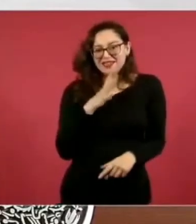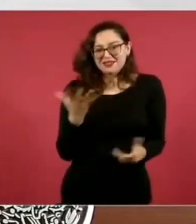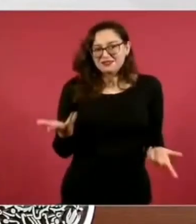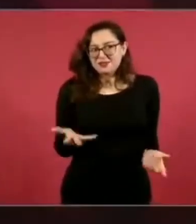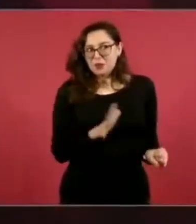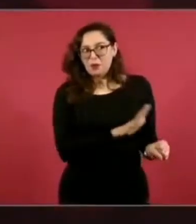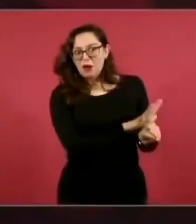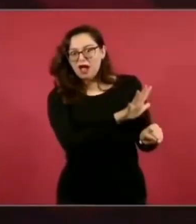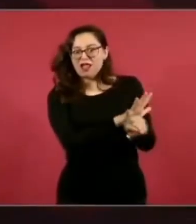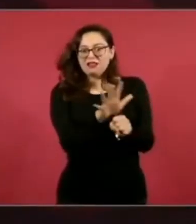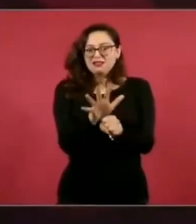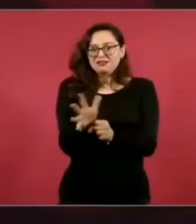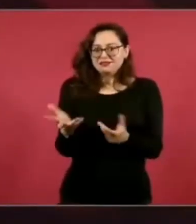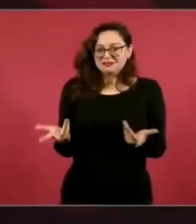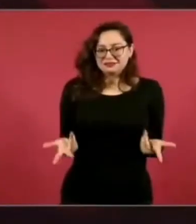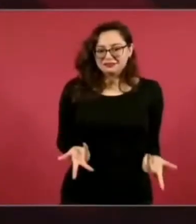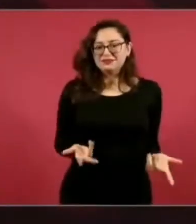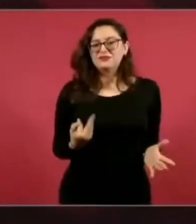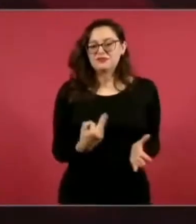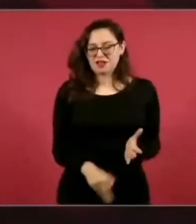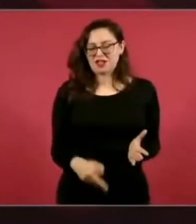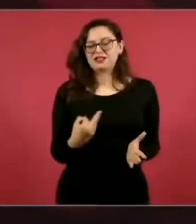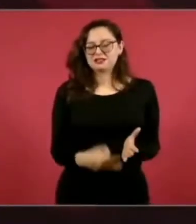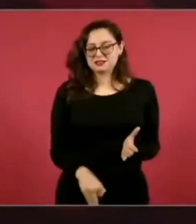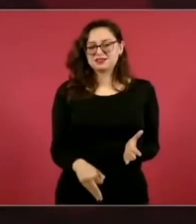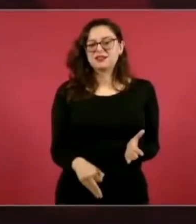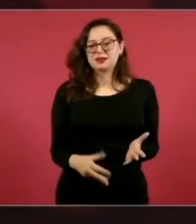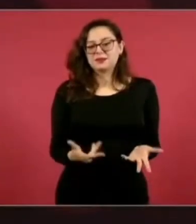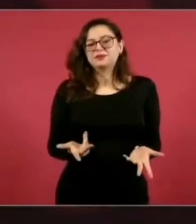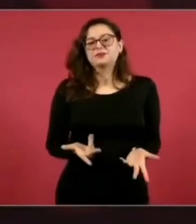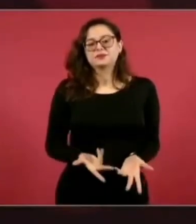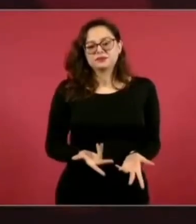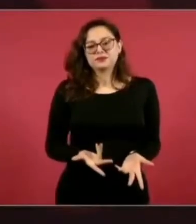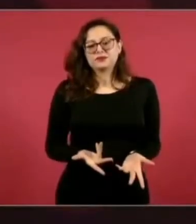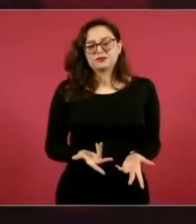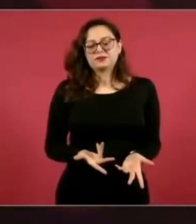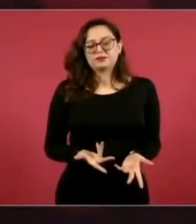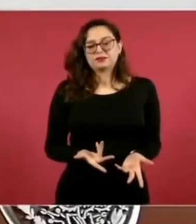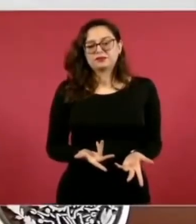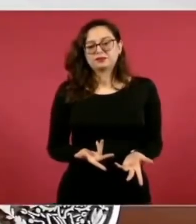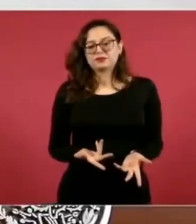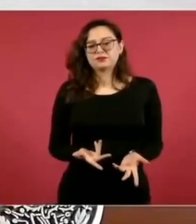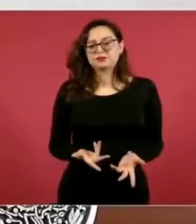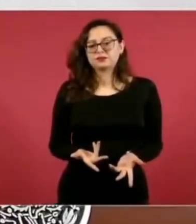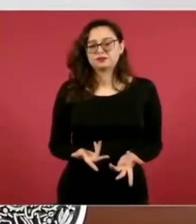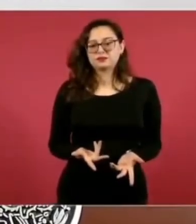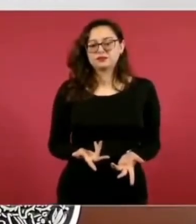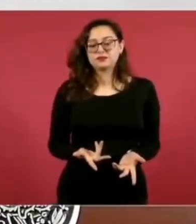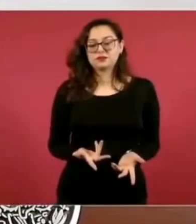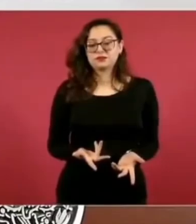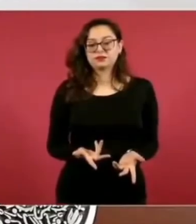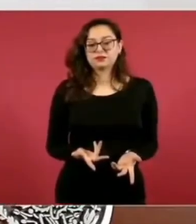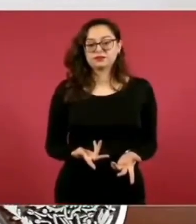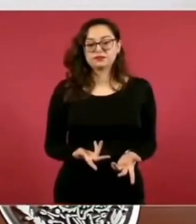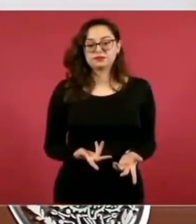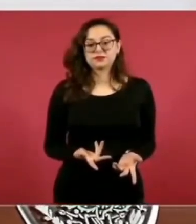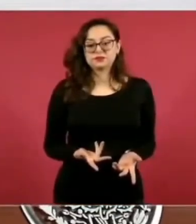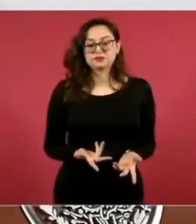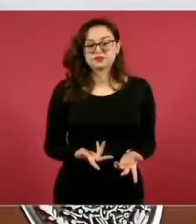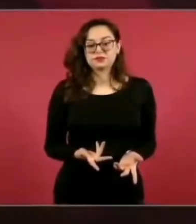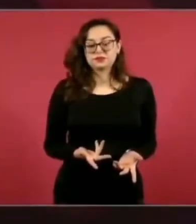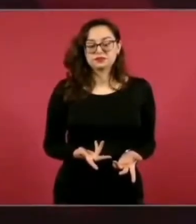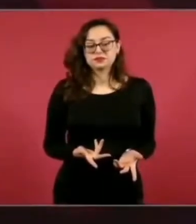Entonces, sí se ha dado a conocer, y vamos a decir